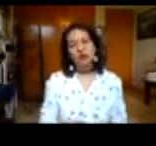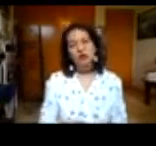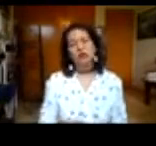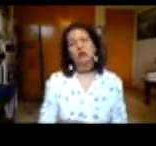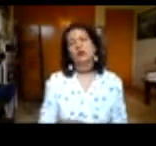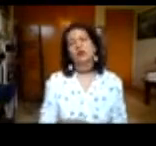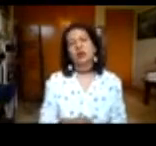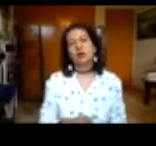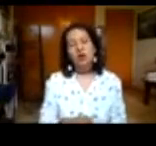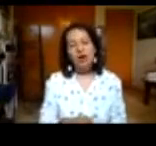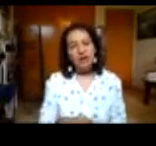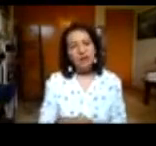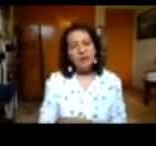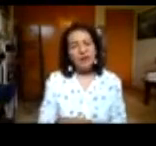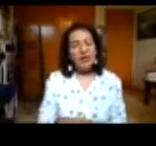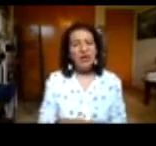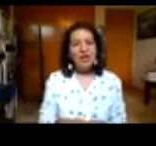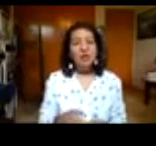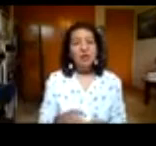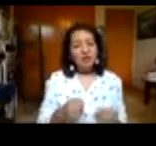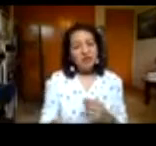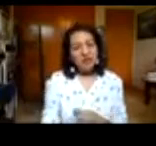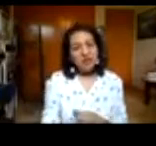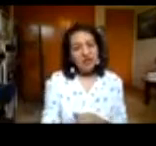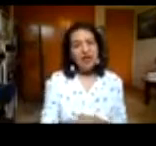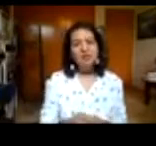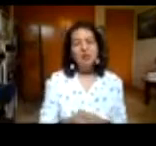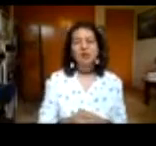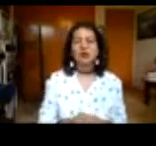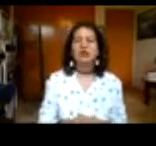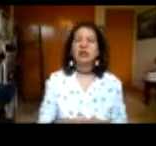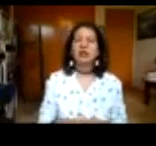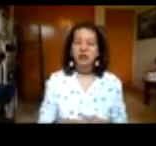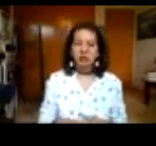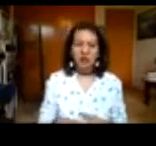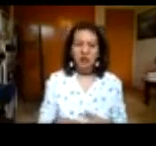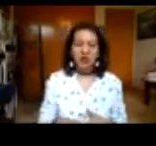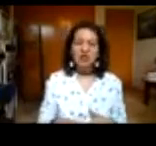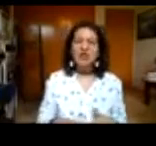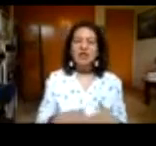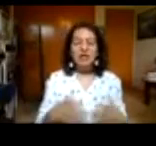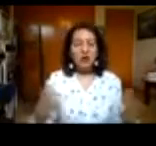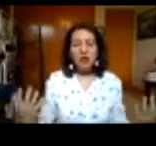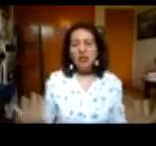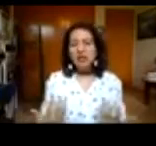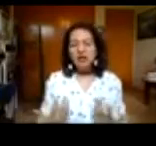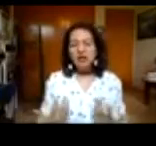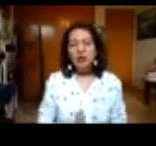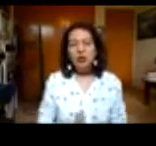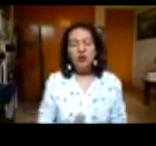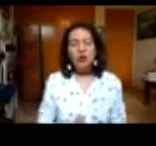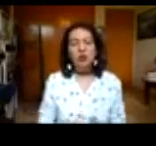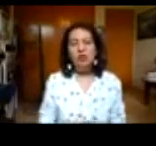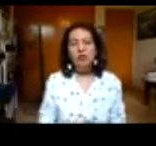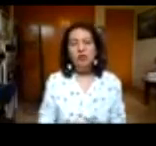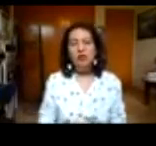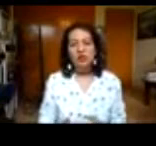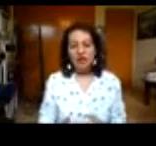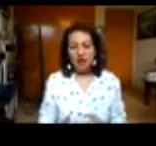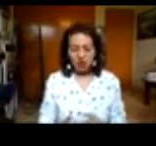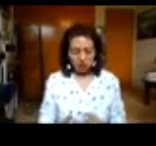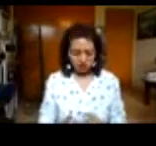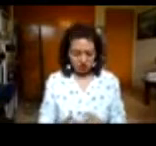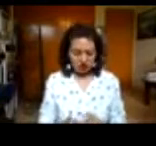muy concretos por articular, por facilitar a las personas adultas mayores y a cualquier grupo de población